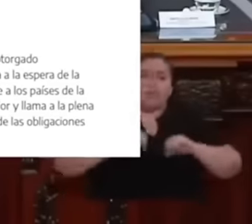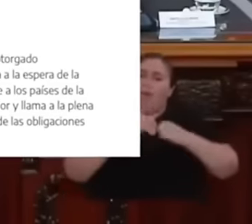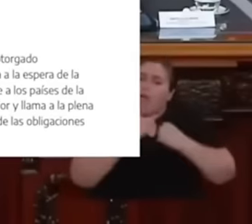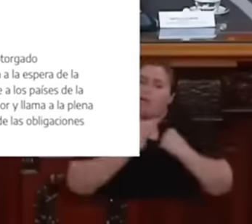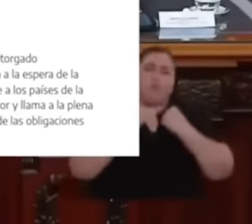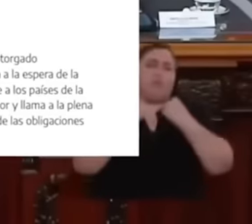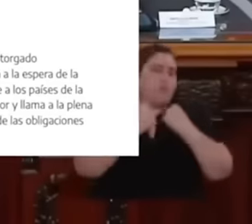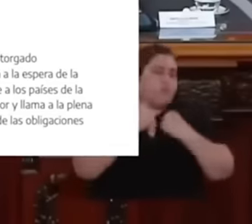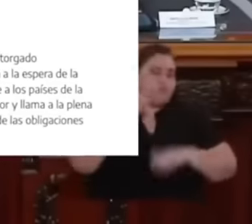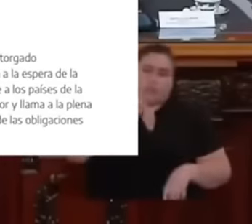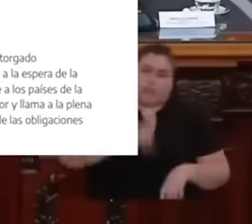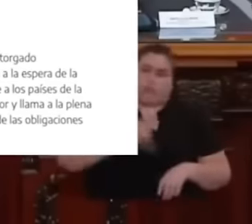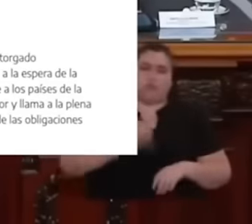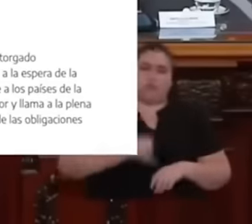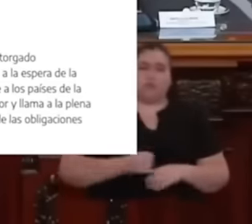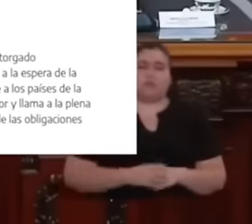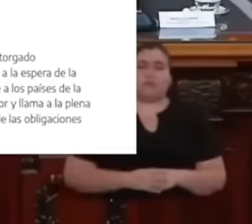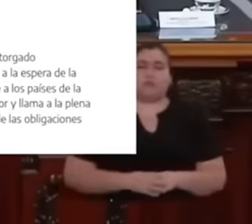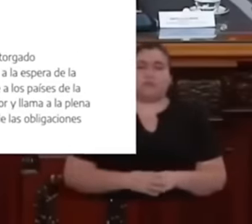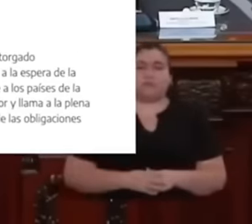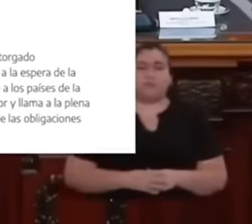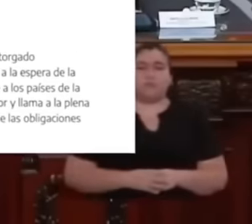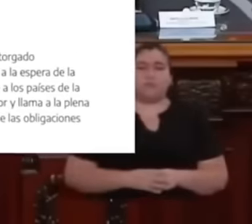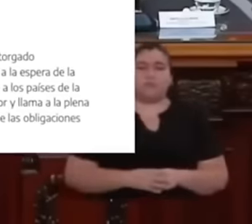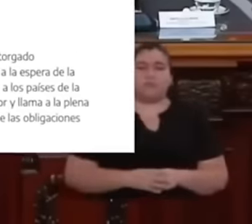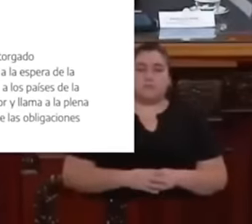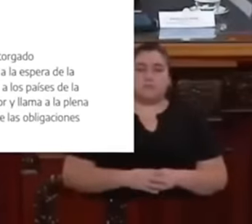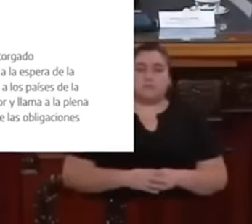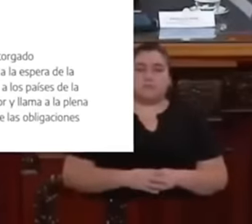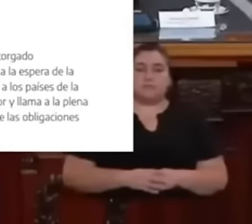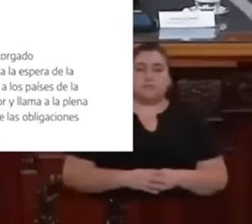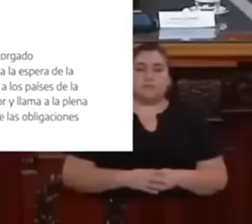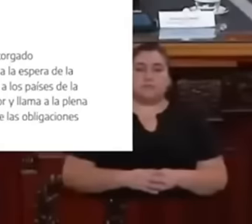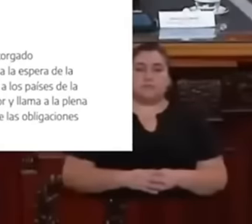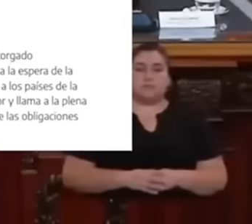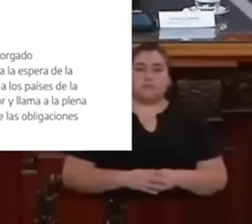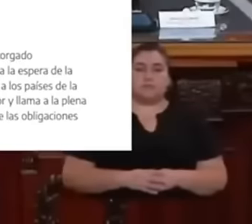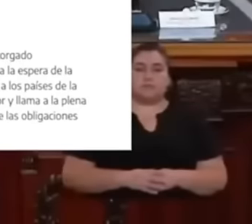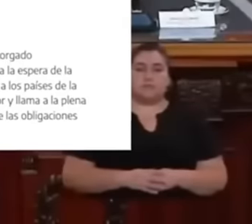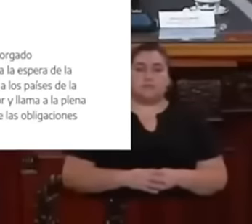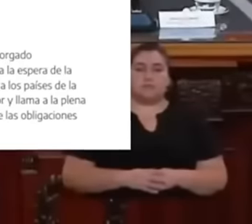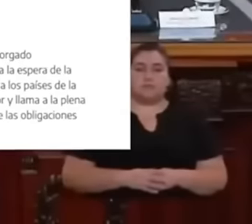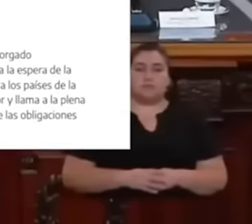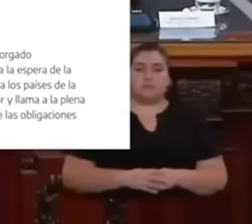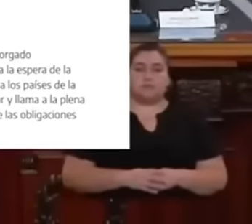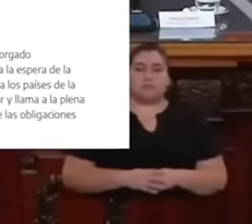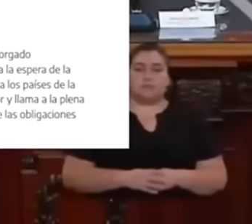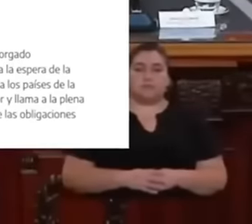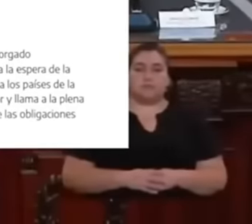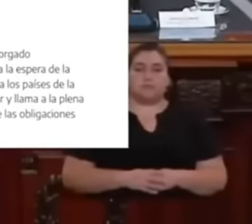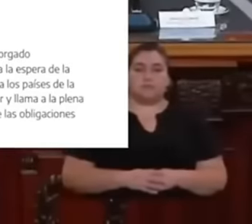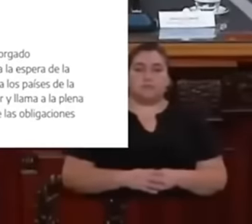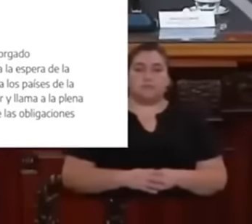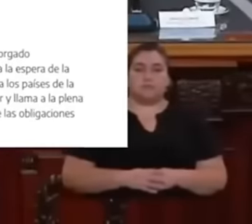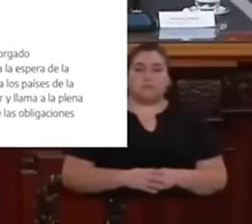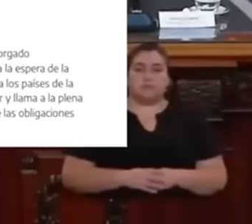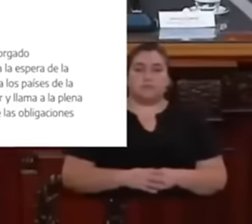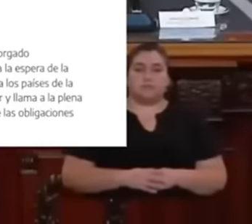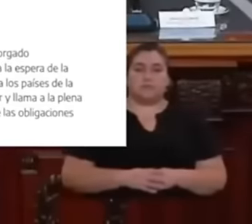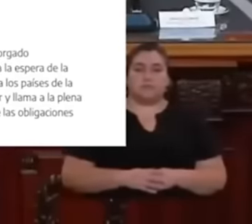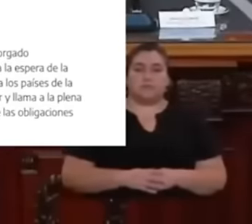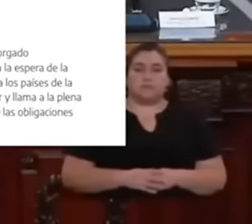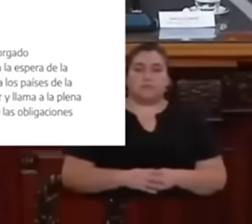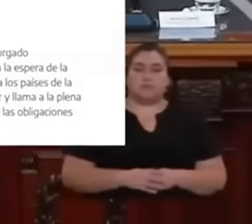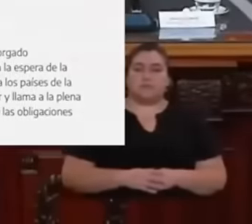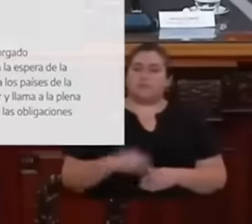llama a la plena observancia de las disposiciones de aquel instrumento internacional, así como de las obligaciones que surgen de la Convención de Viena